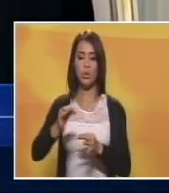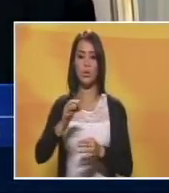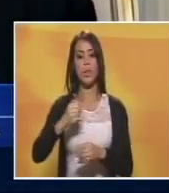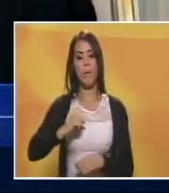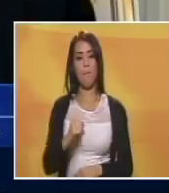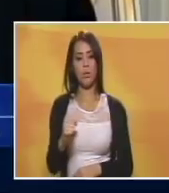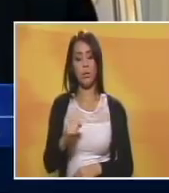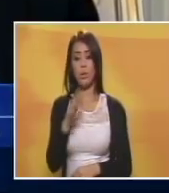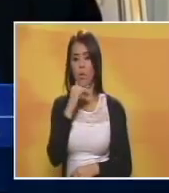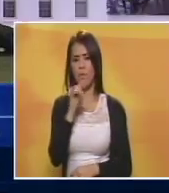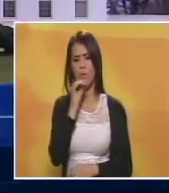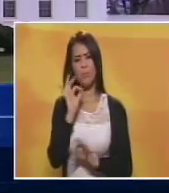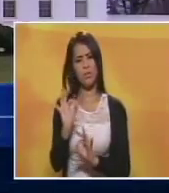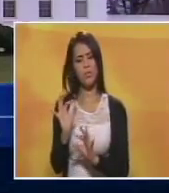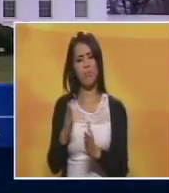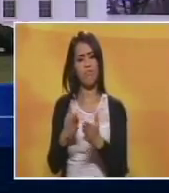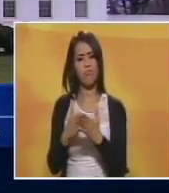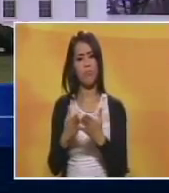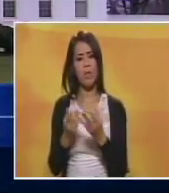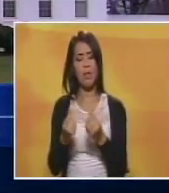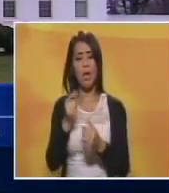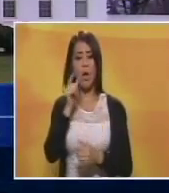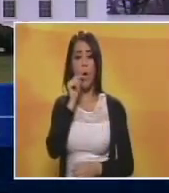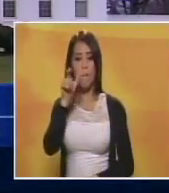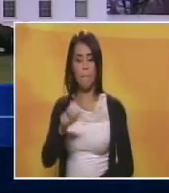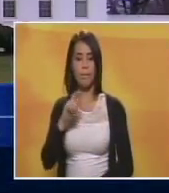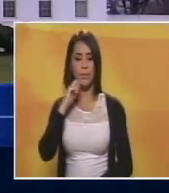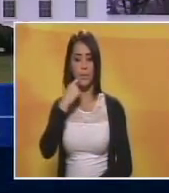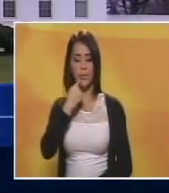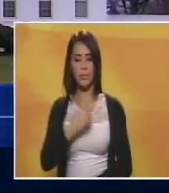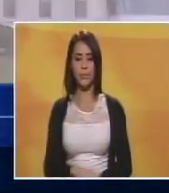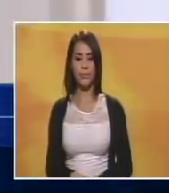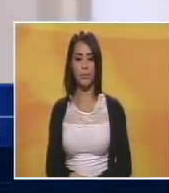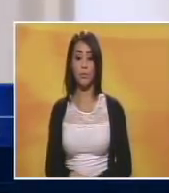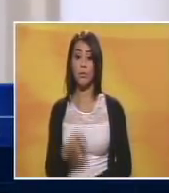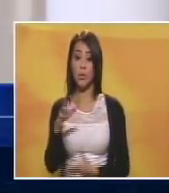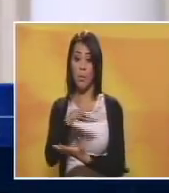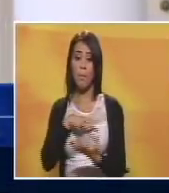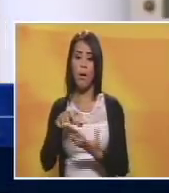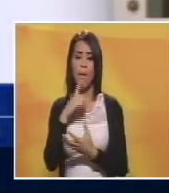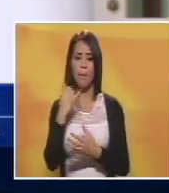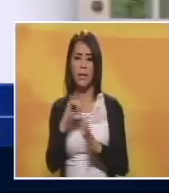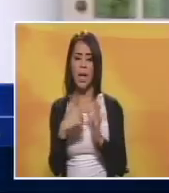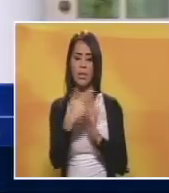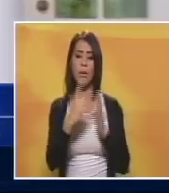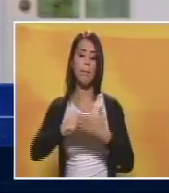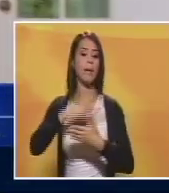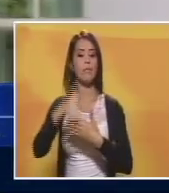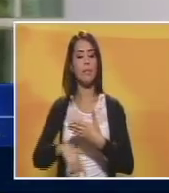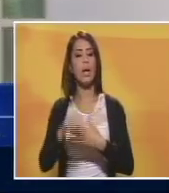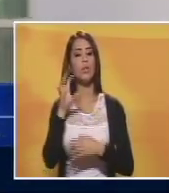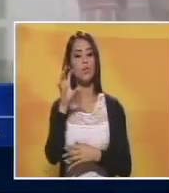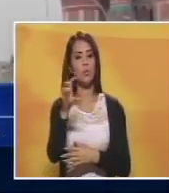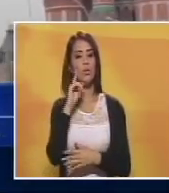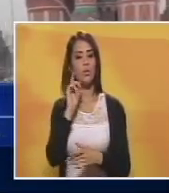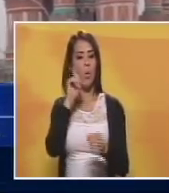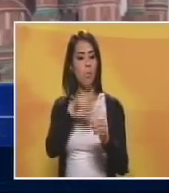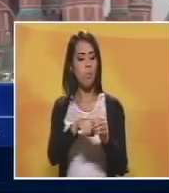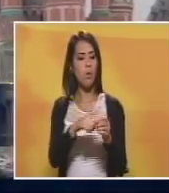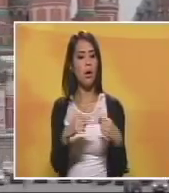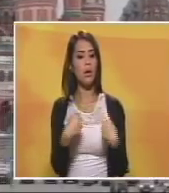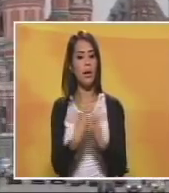intentaron obtener información del millonario ruso Oleg Deripaska sobre el crimen organizado y su nación y de la intervención